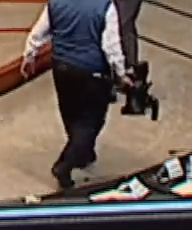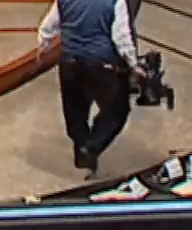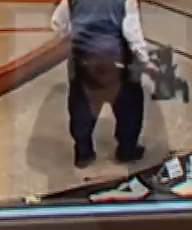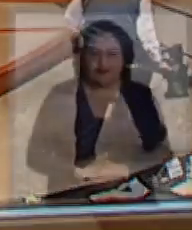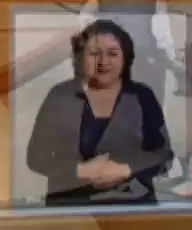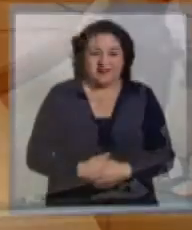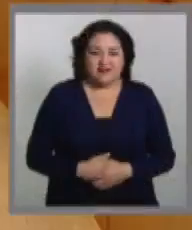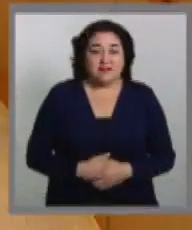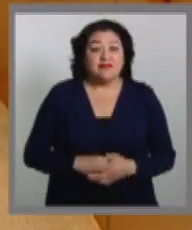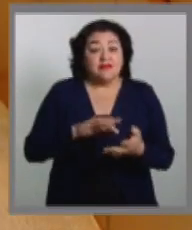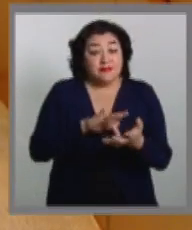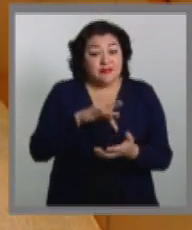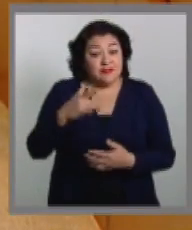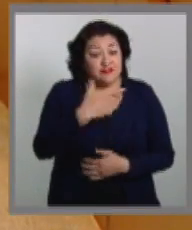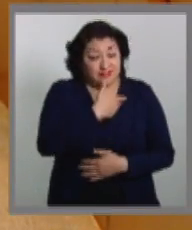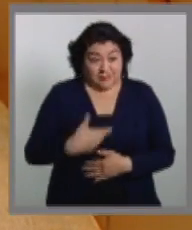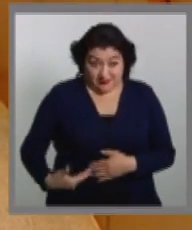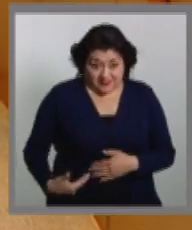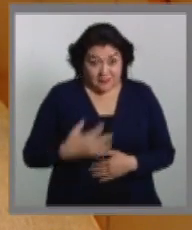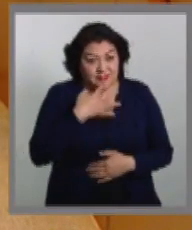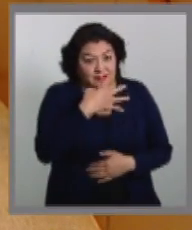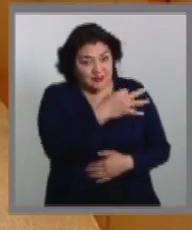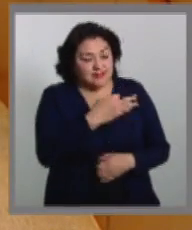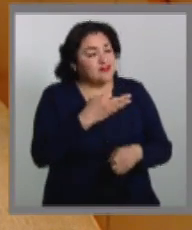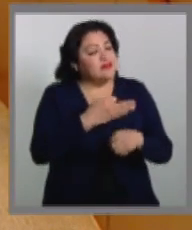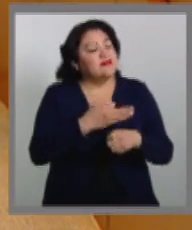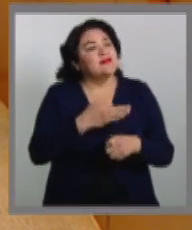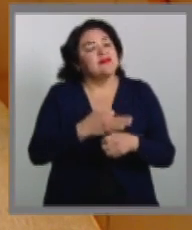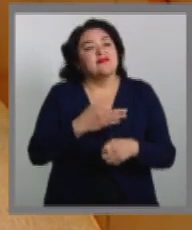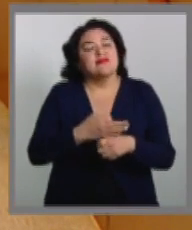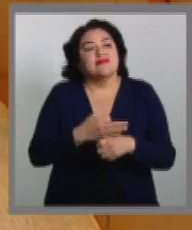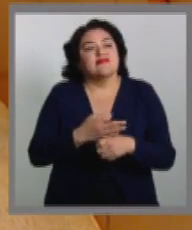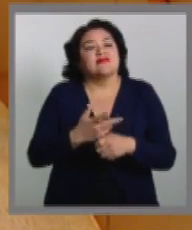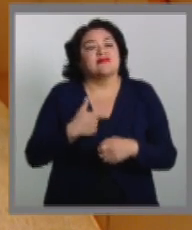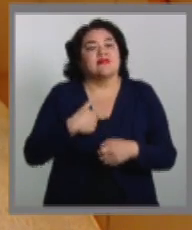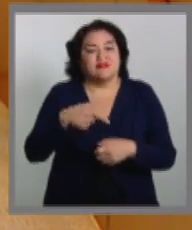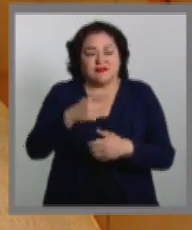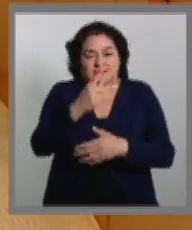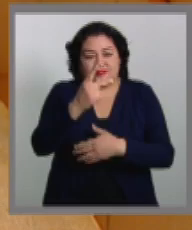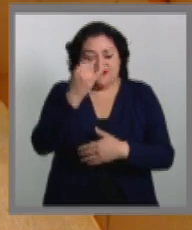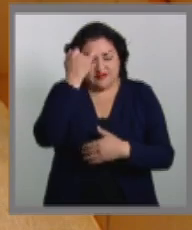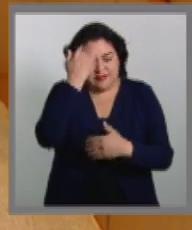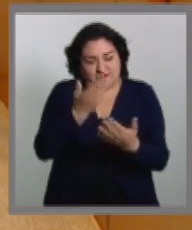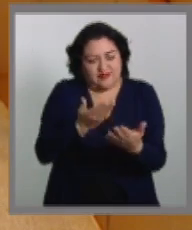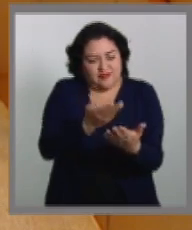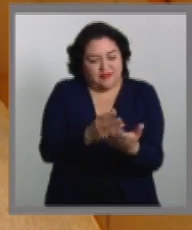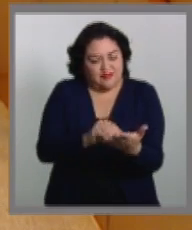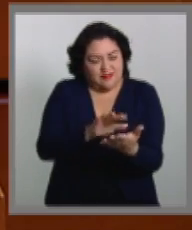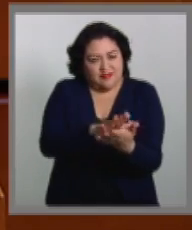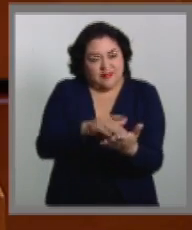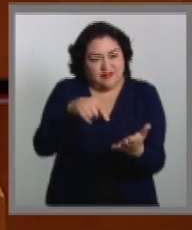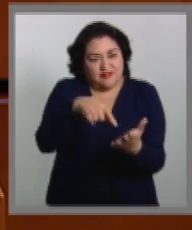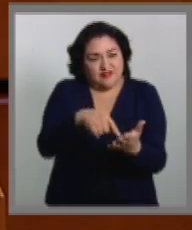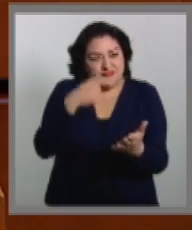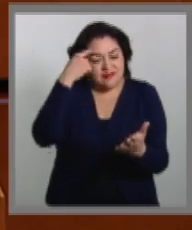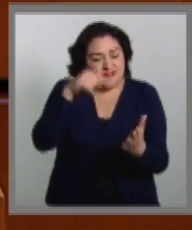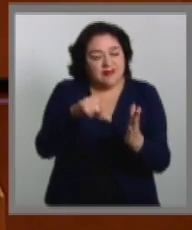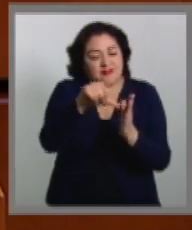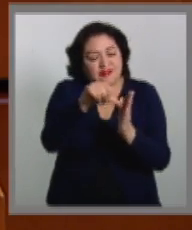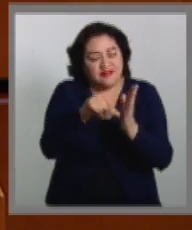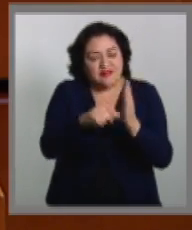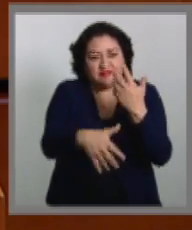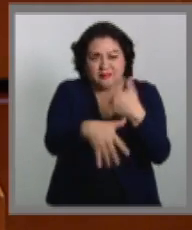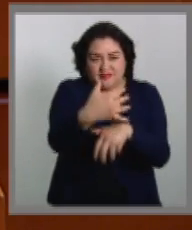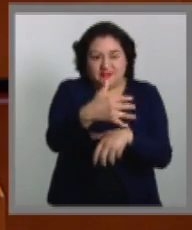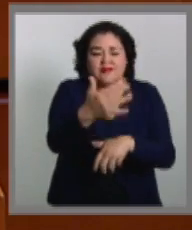Gracias, presidente. Vamos a hacer referencia a este proyecto de decreto por el que se reforma los artículos